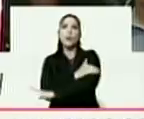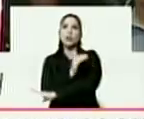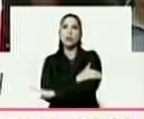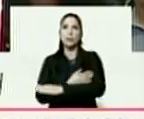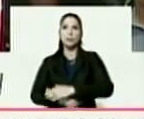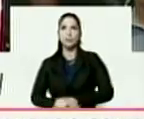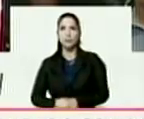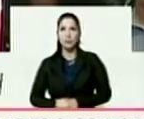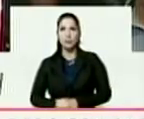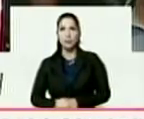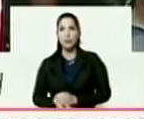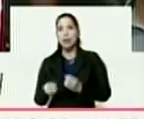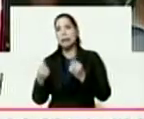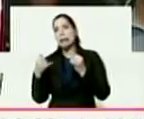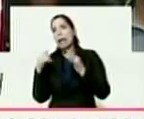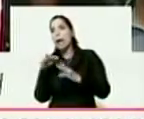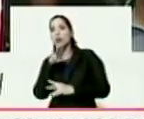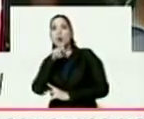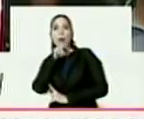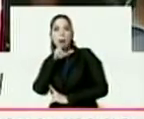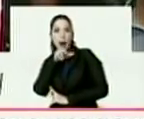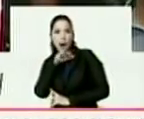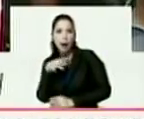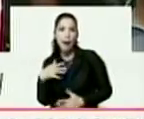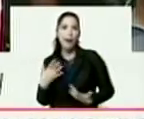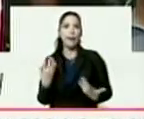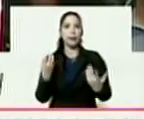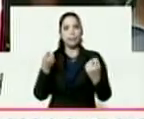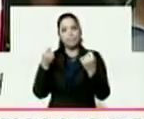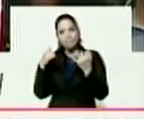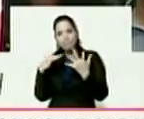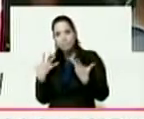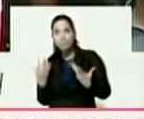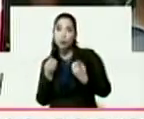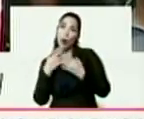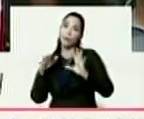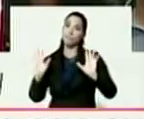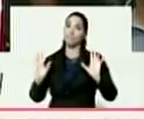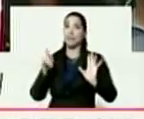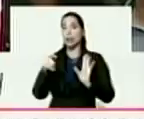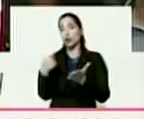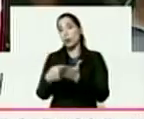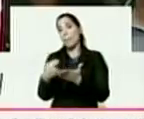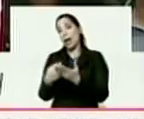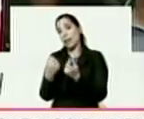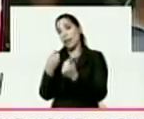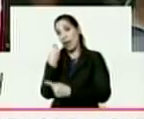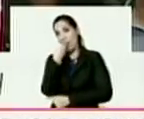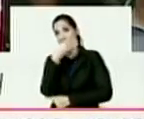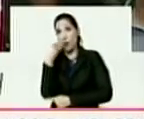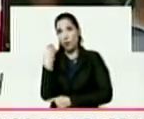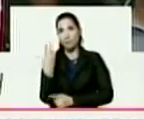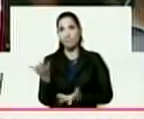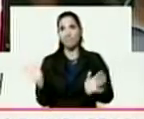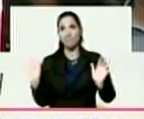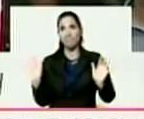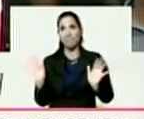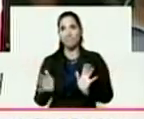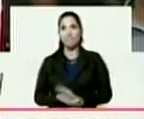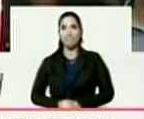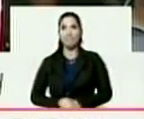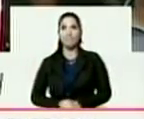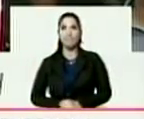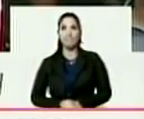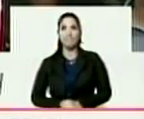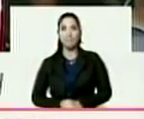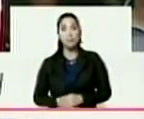tanto adular tanto bueno eso se compensa con plata la plata que le darme no se que